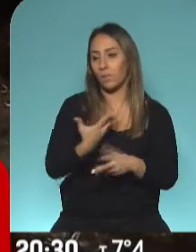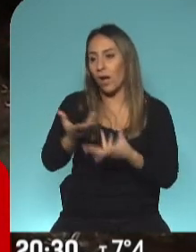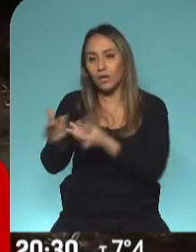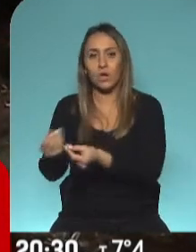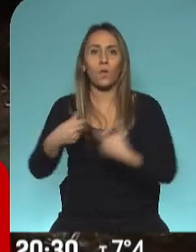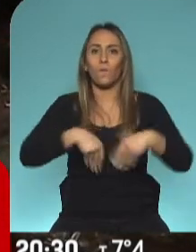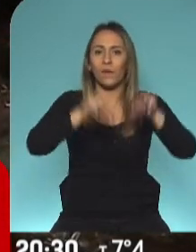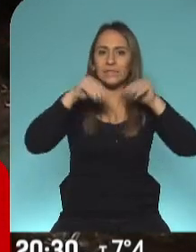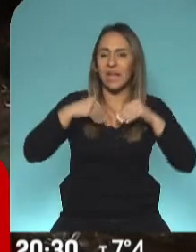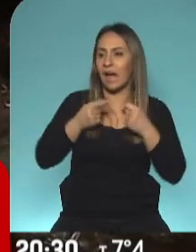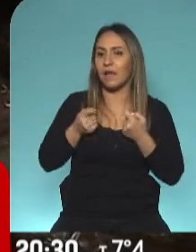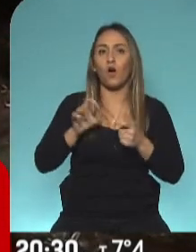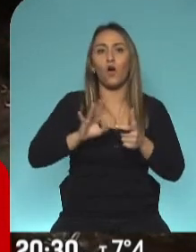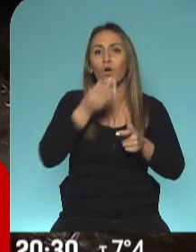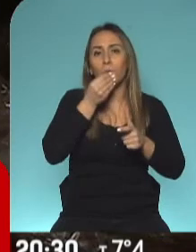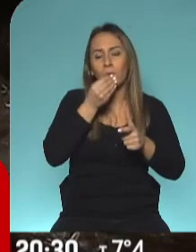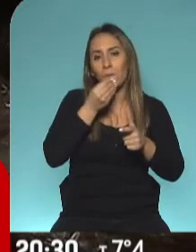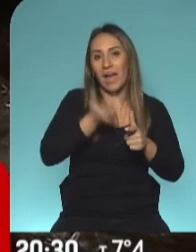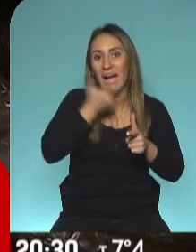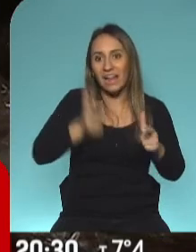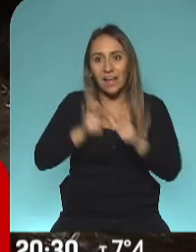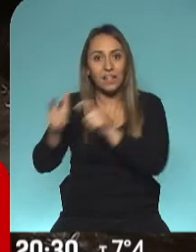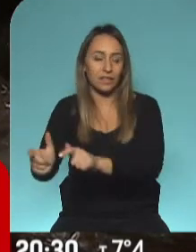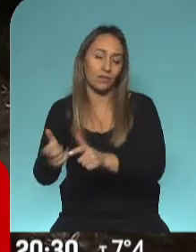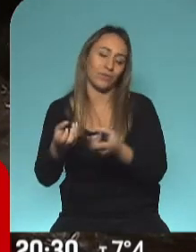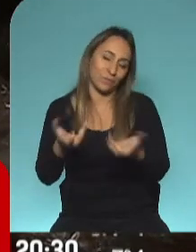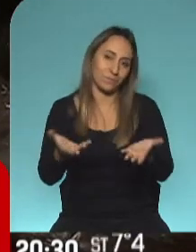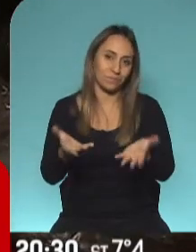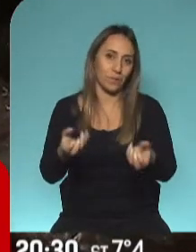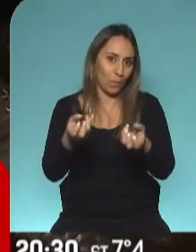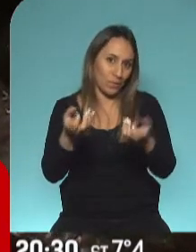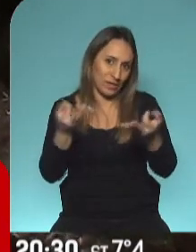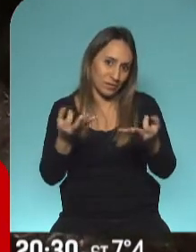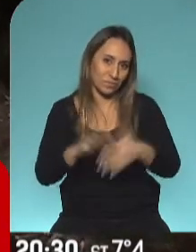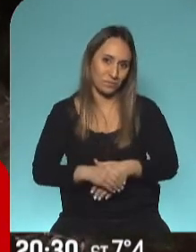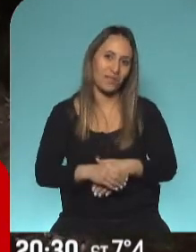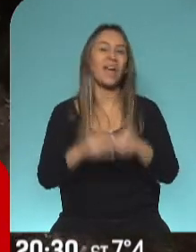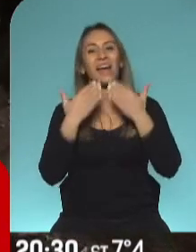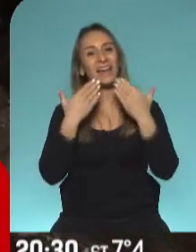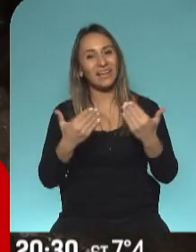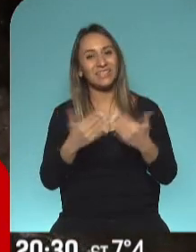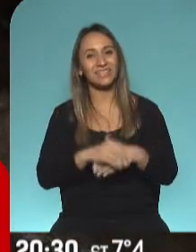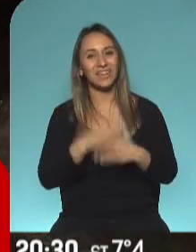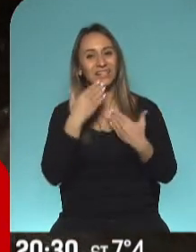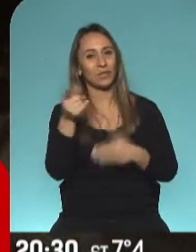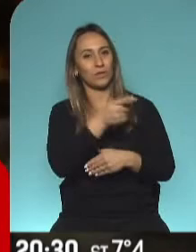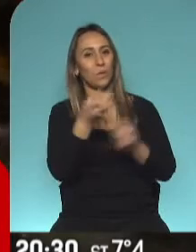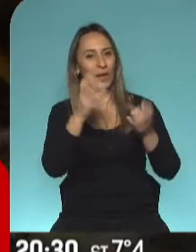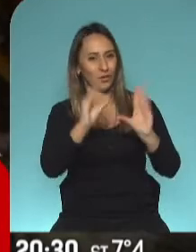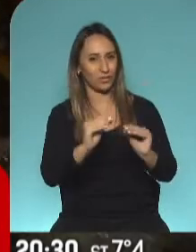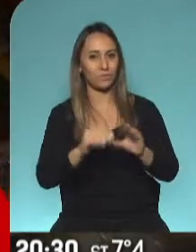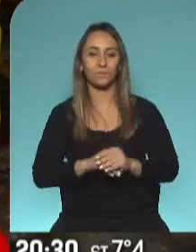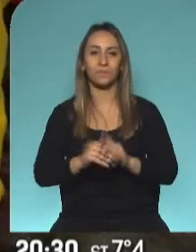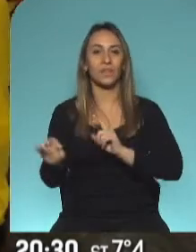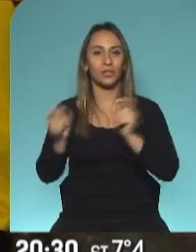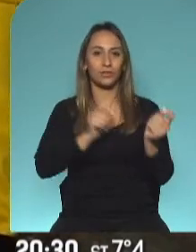una manta o con algo caliente bienvenido en una de estas noches las más frías del año gracias gracias a ustedes muy buenas noches